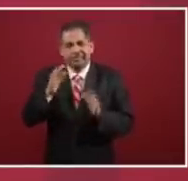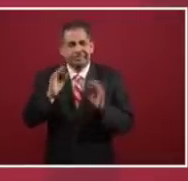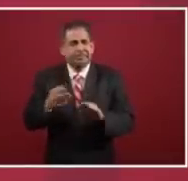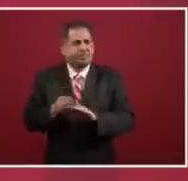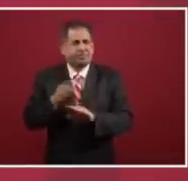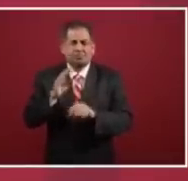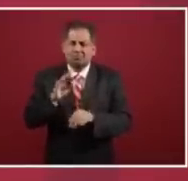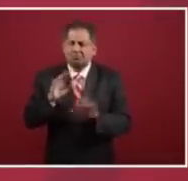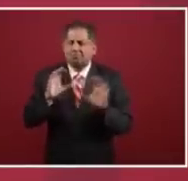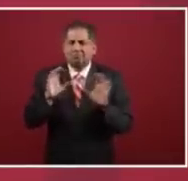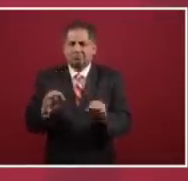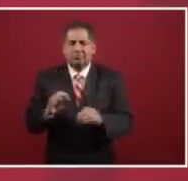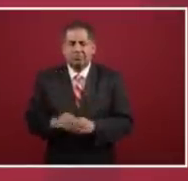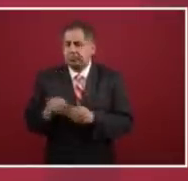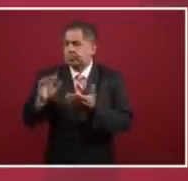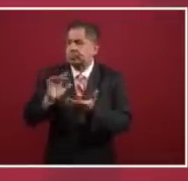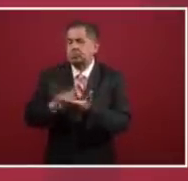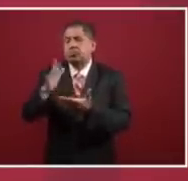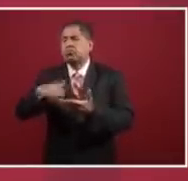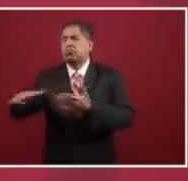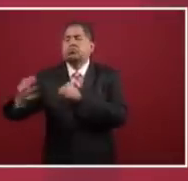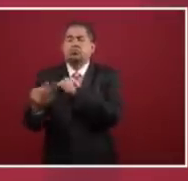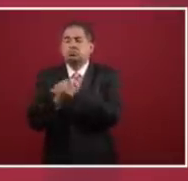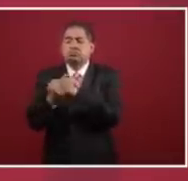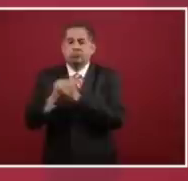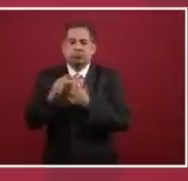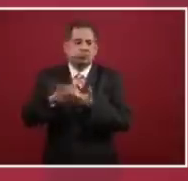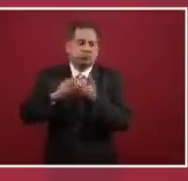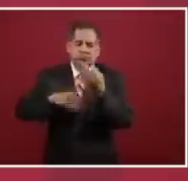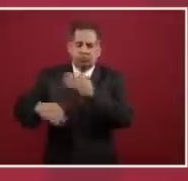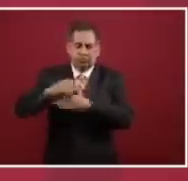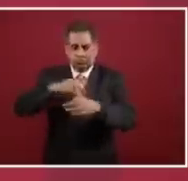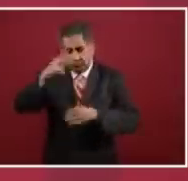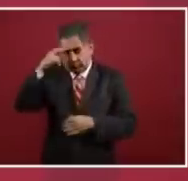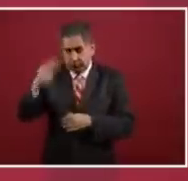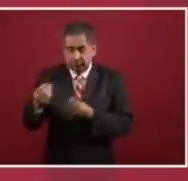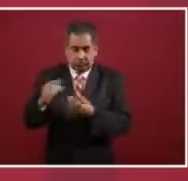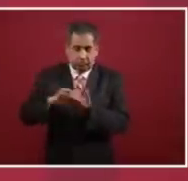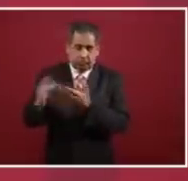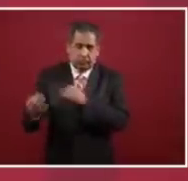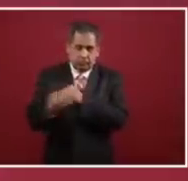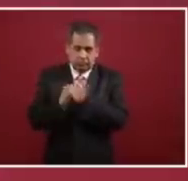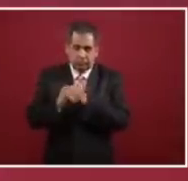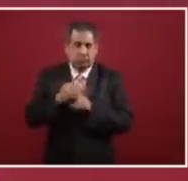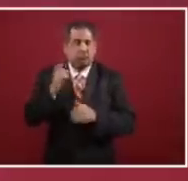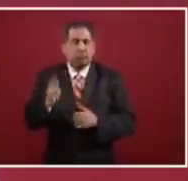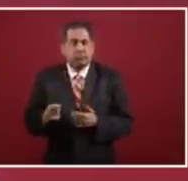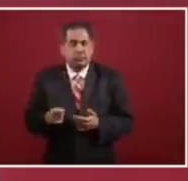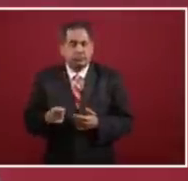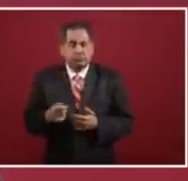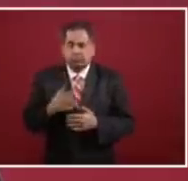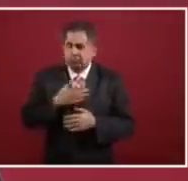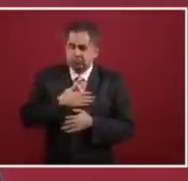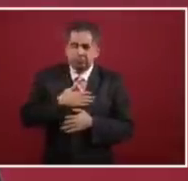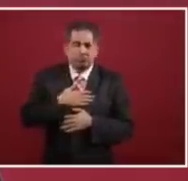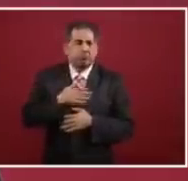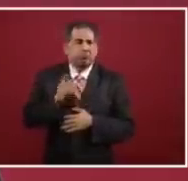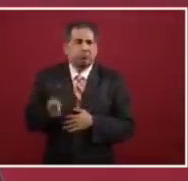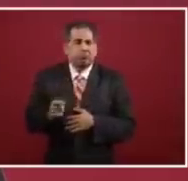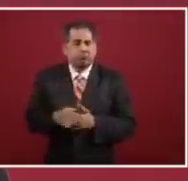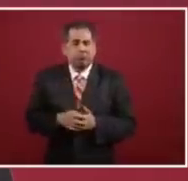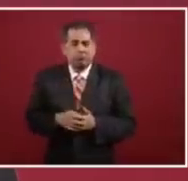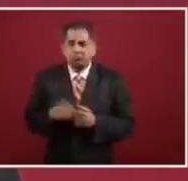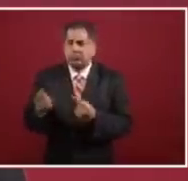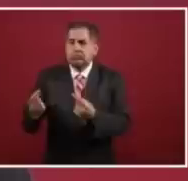muy protegido. Muchas gracias a todos los mexicanos que han depositado